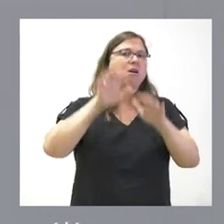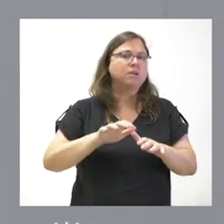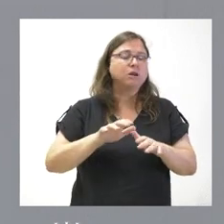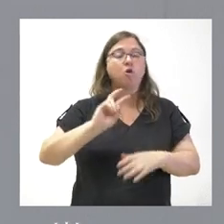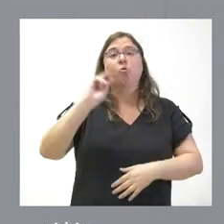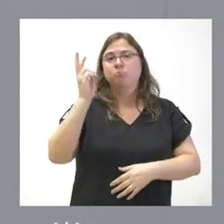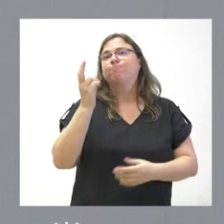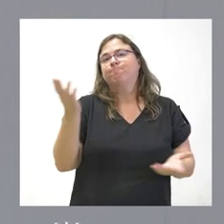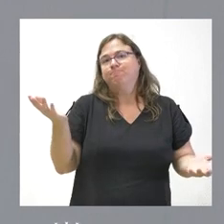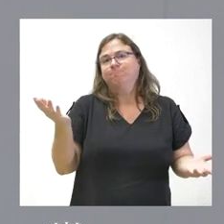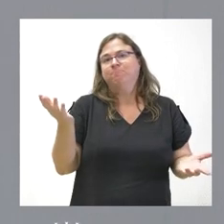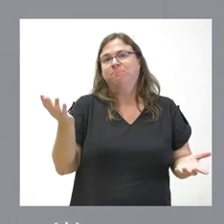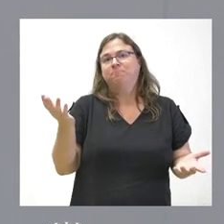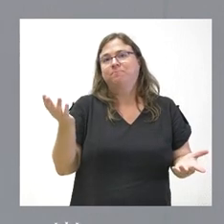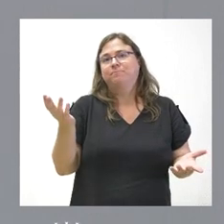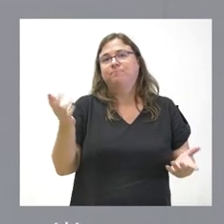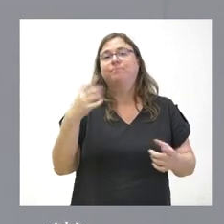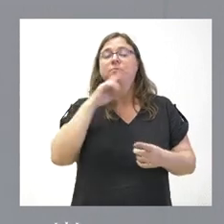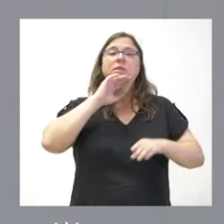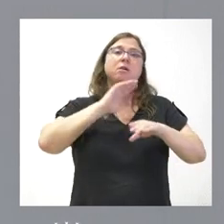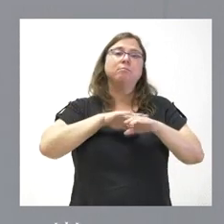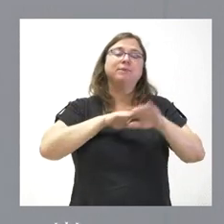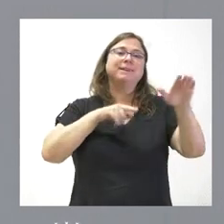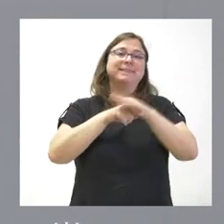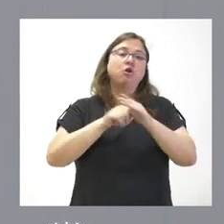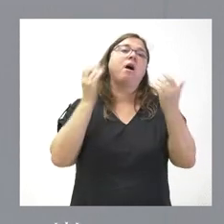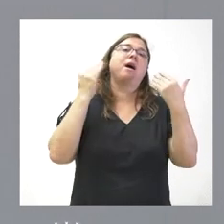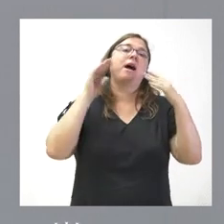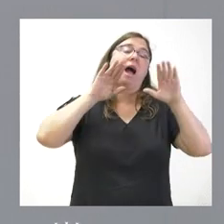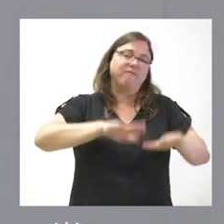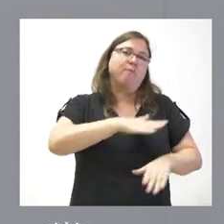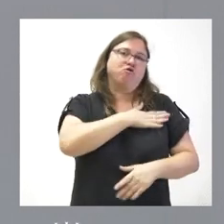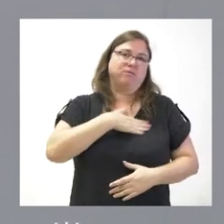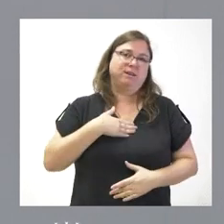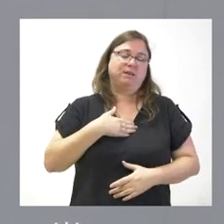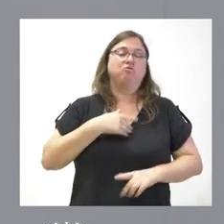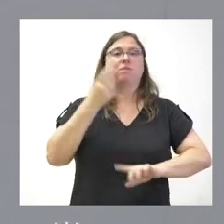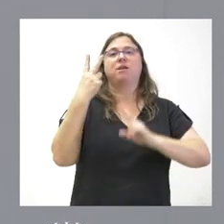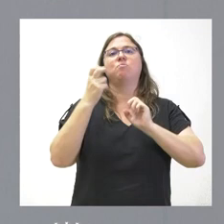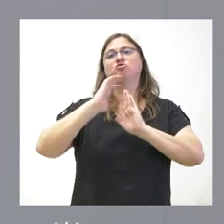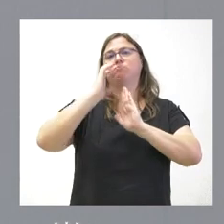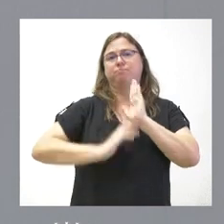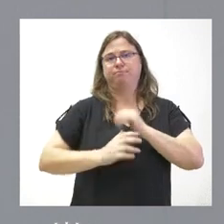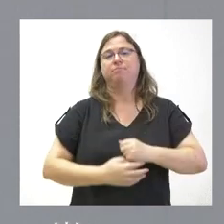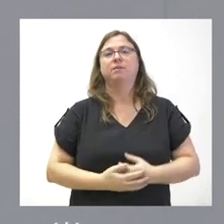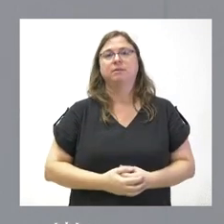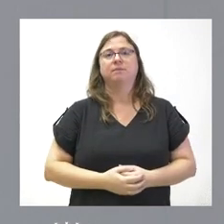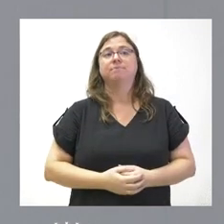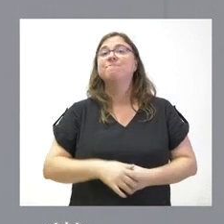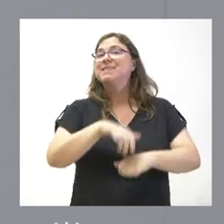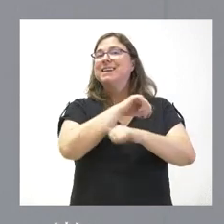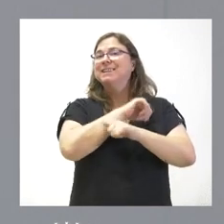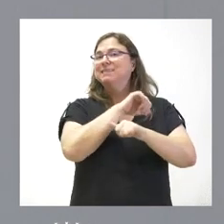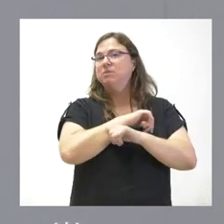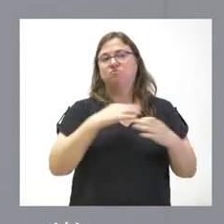manifiesten lógicamente dentro del trámite parlamentario a favor de esta bajada de impuestos lo que esperamos En